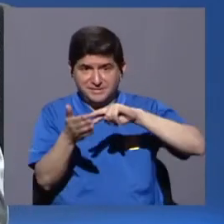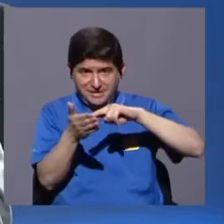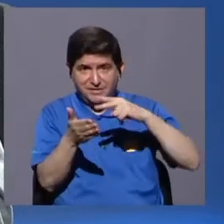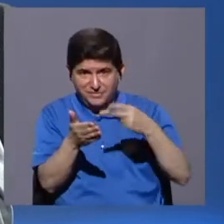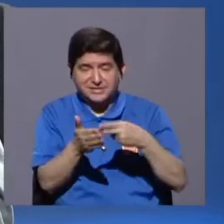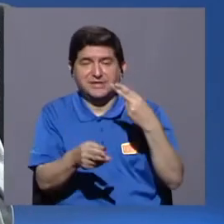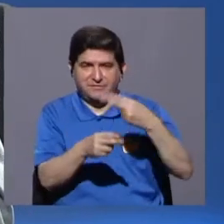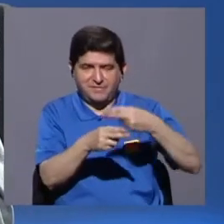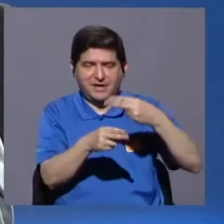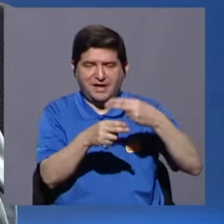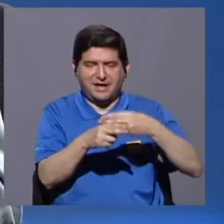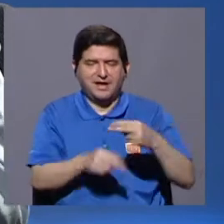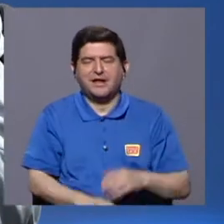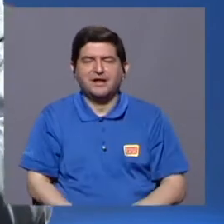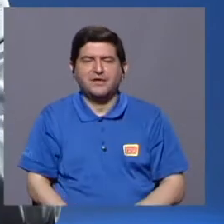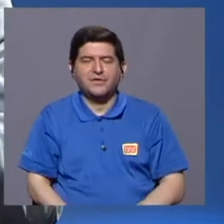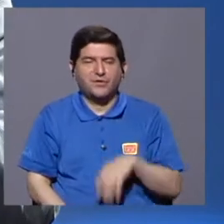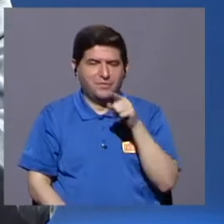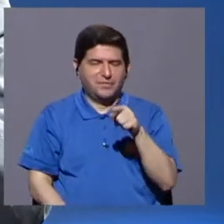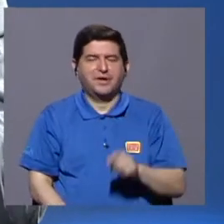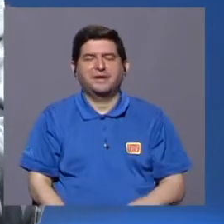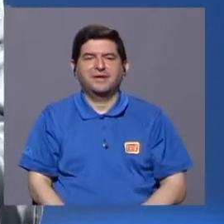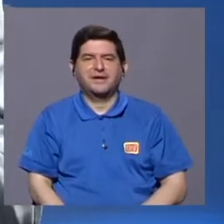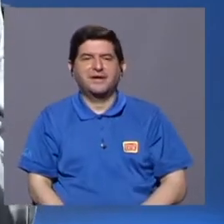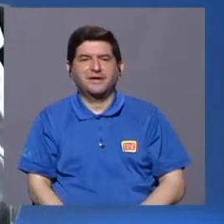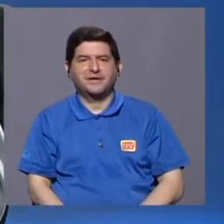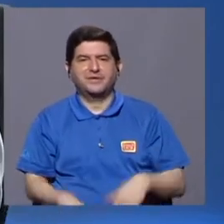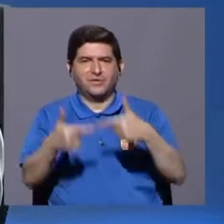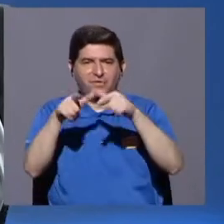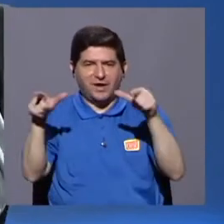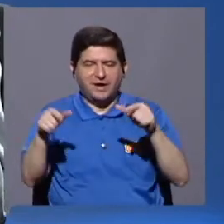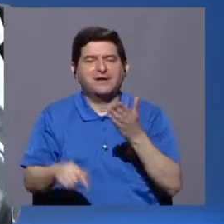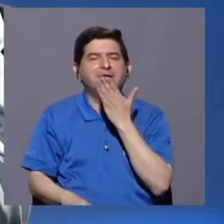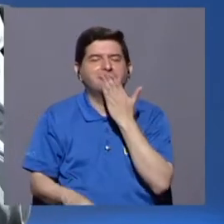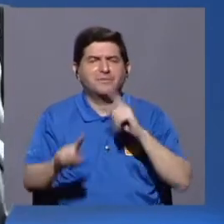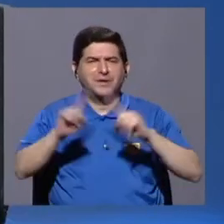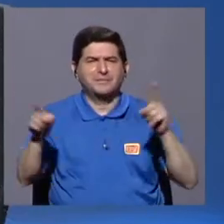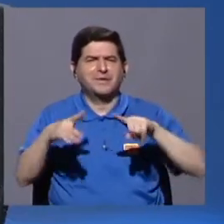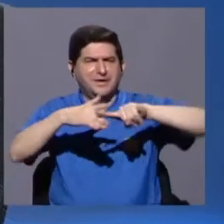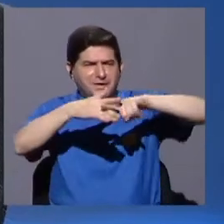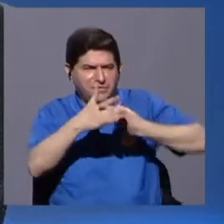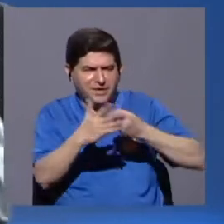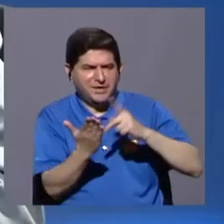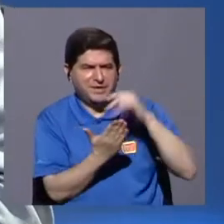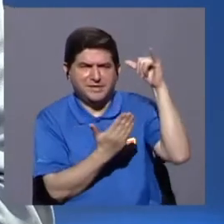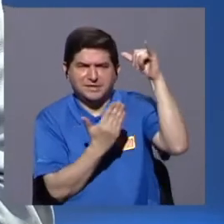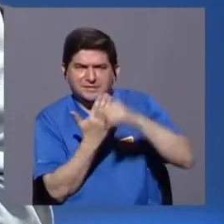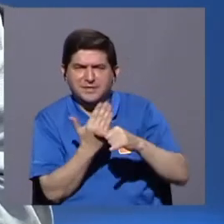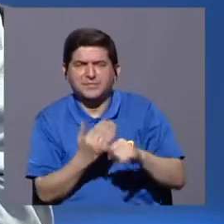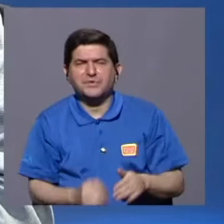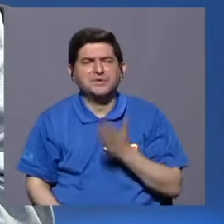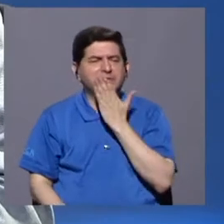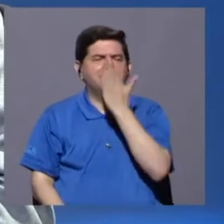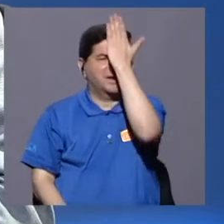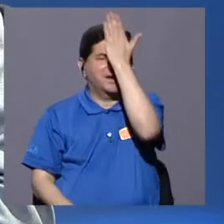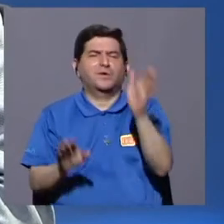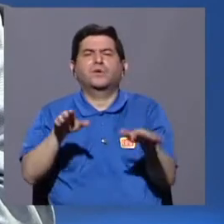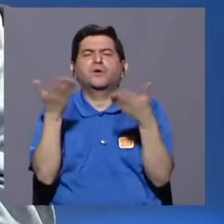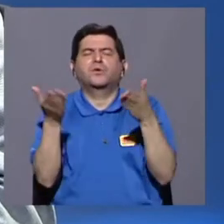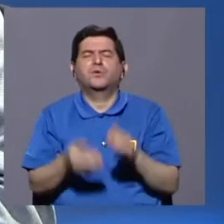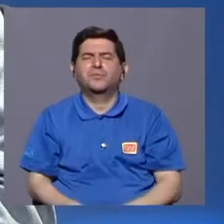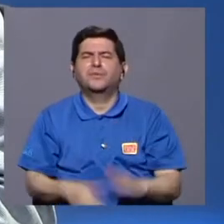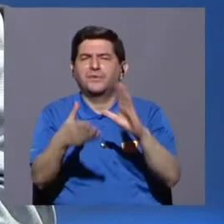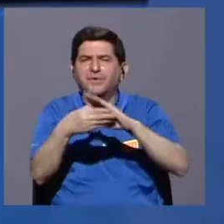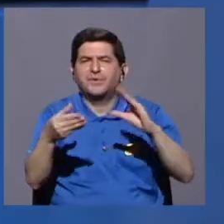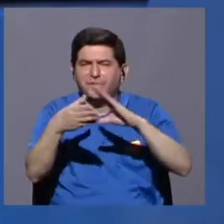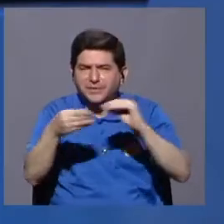nombre indígena. Pero ¿cómo se inicia, Andrea, en estos proyectos de Talamanca? Coméntenos un poquito esa